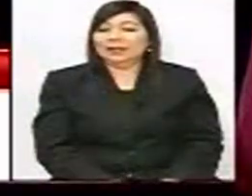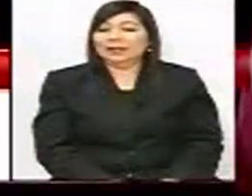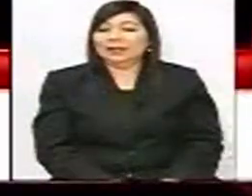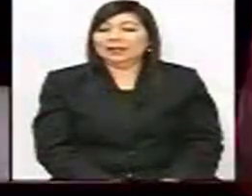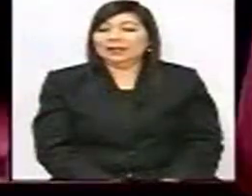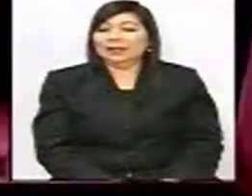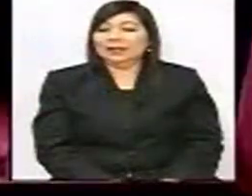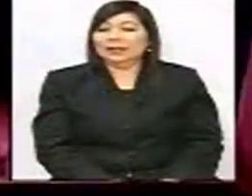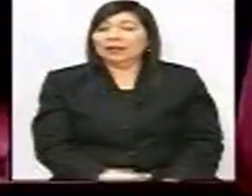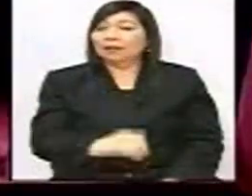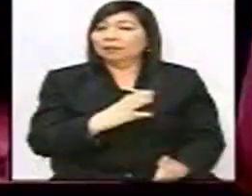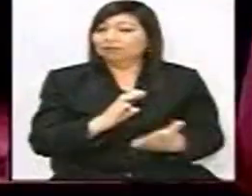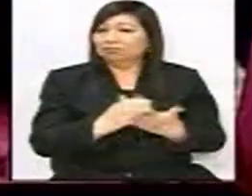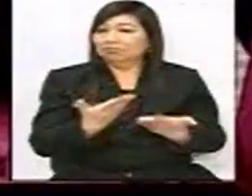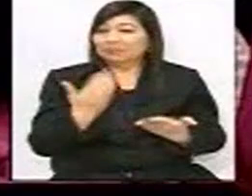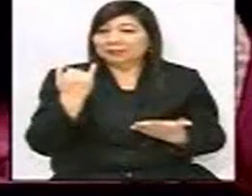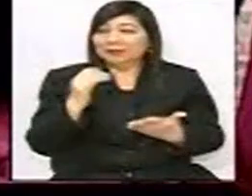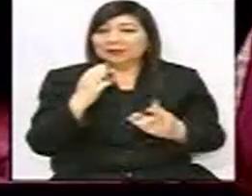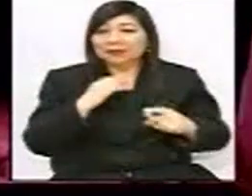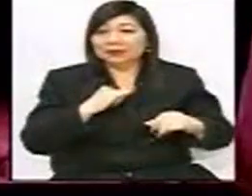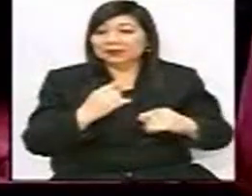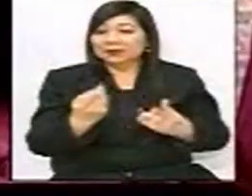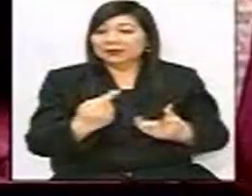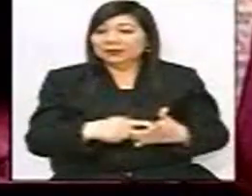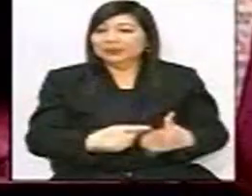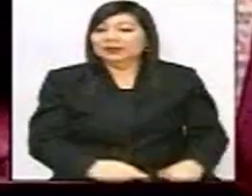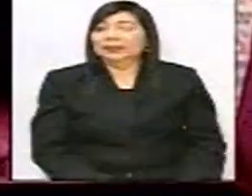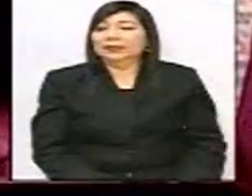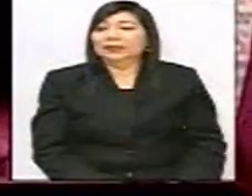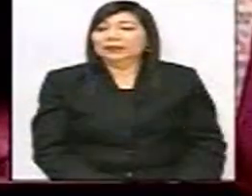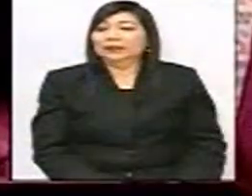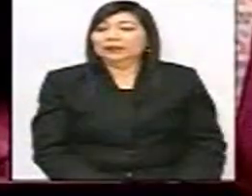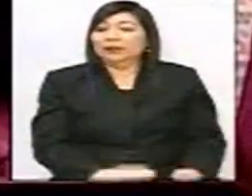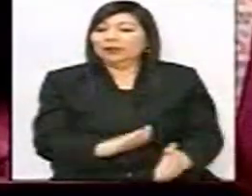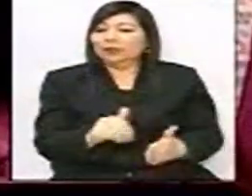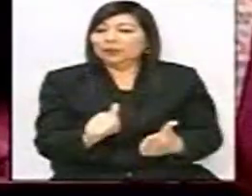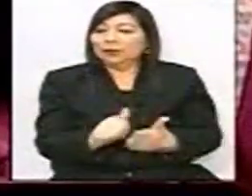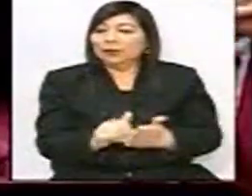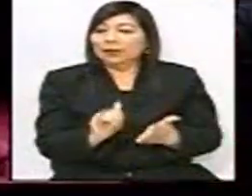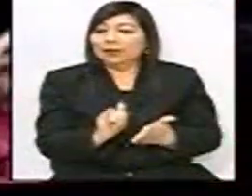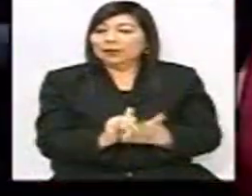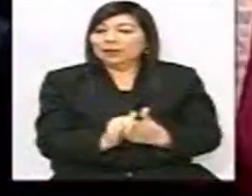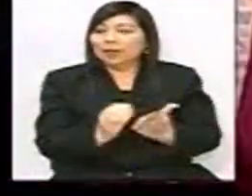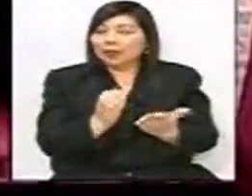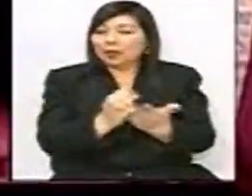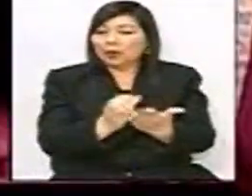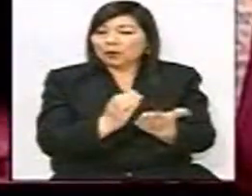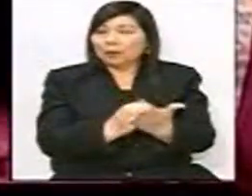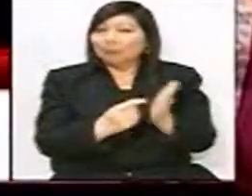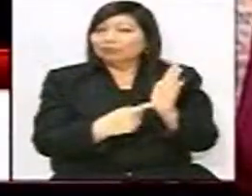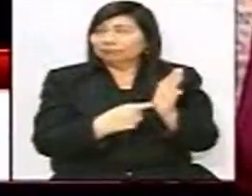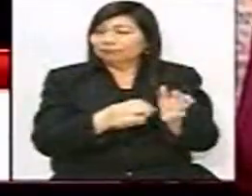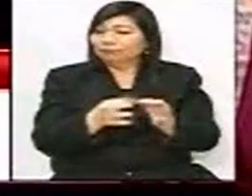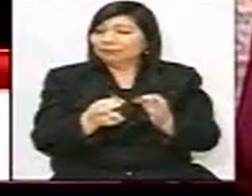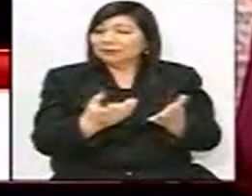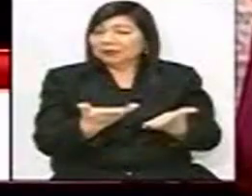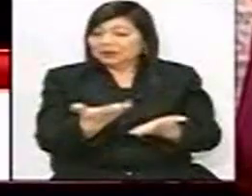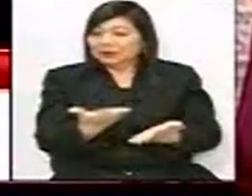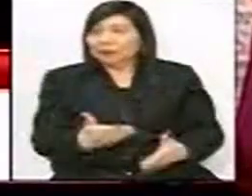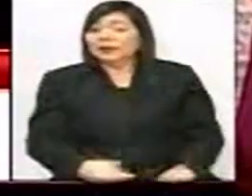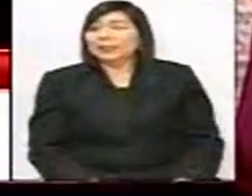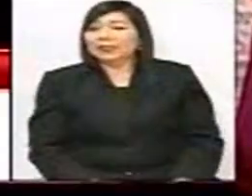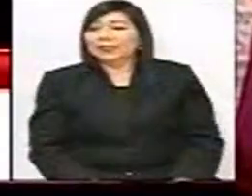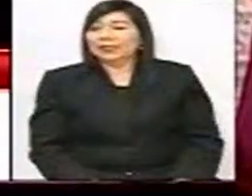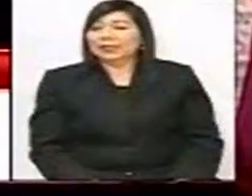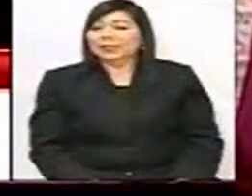quería saludar. Acá hay unidad de criterio, creo, y todos consideramos que el contrato, como se lo hemos expresado a través suyo,